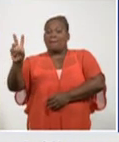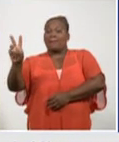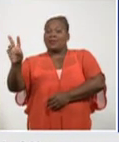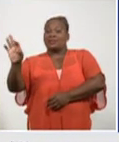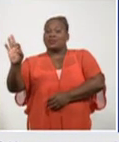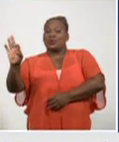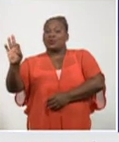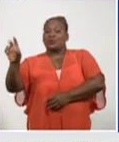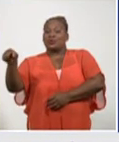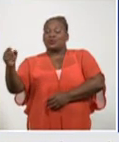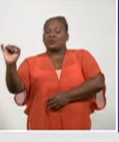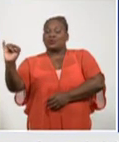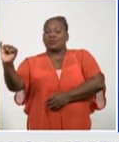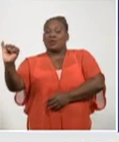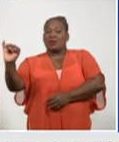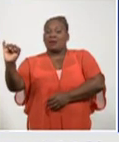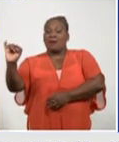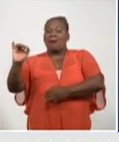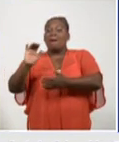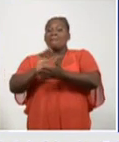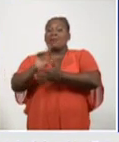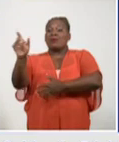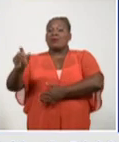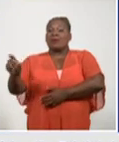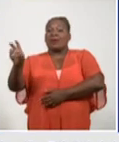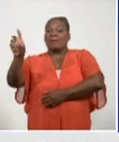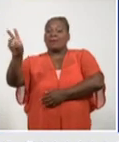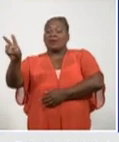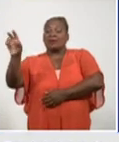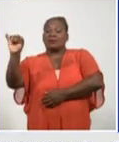28,6, Mayabeque 26,